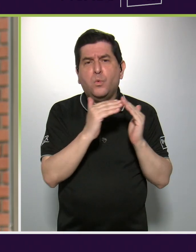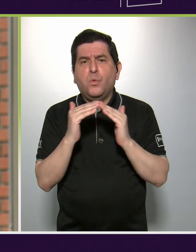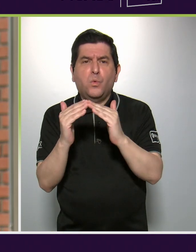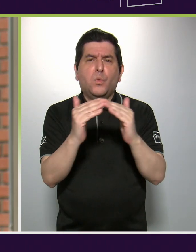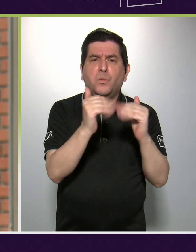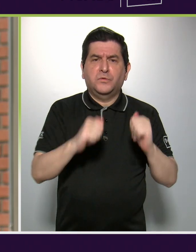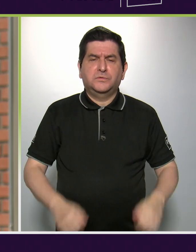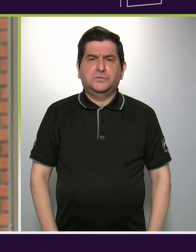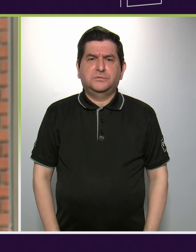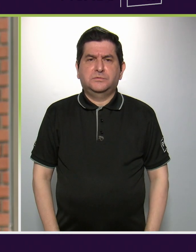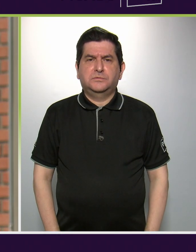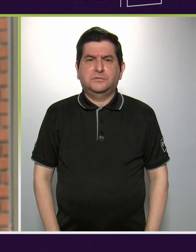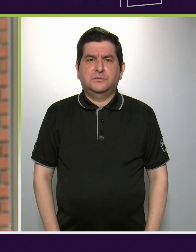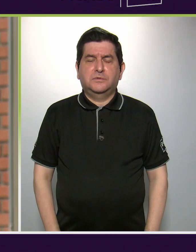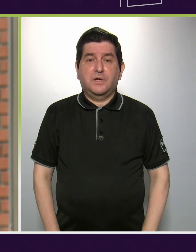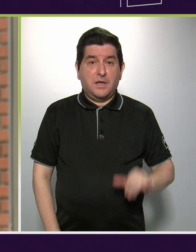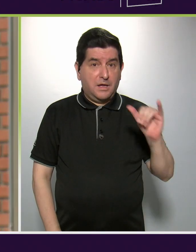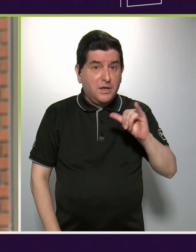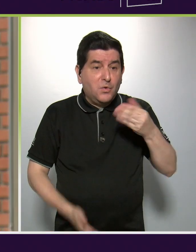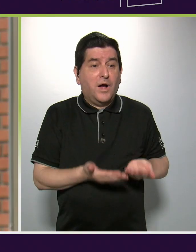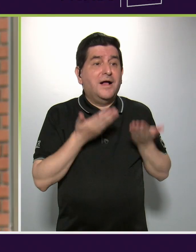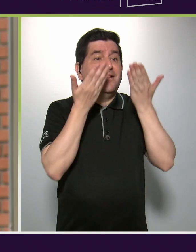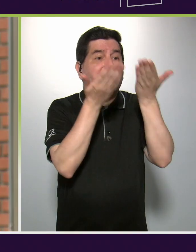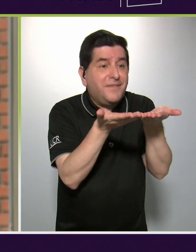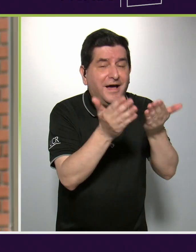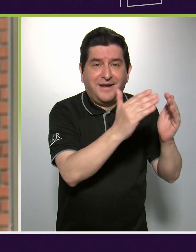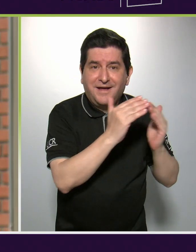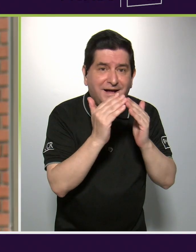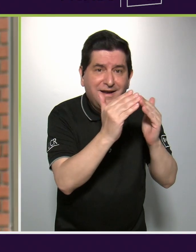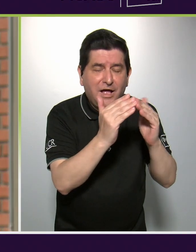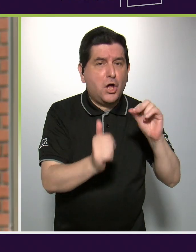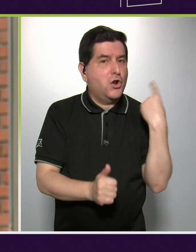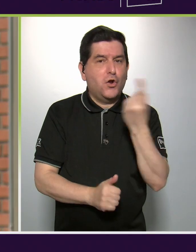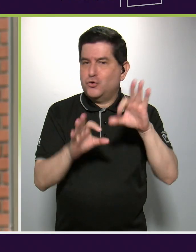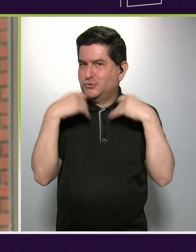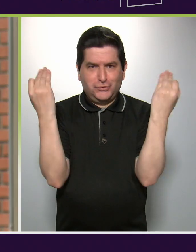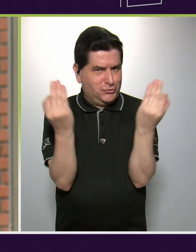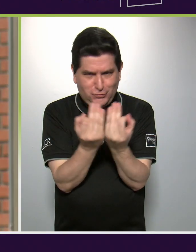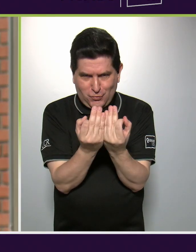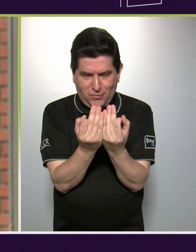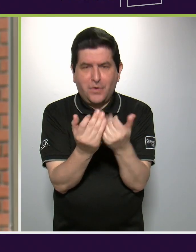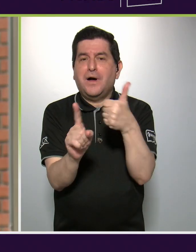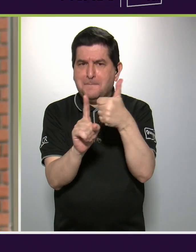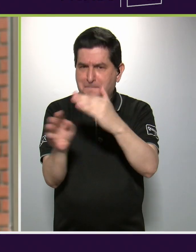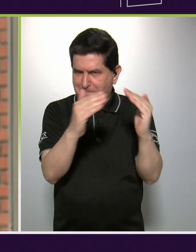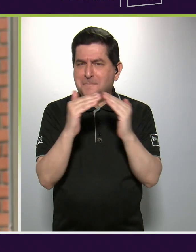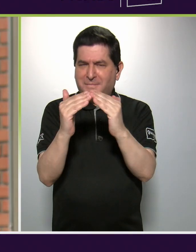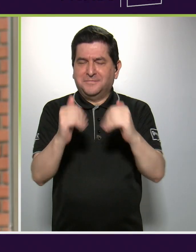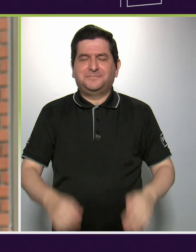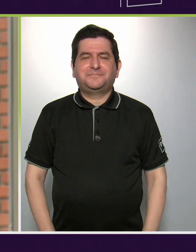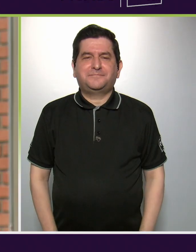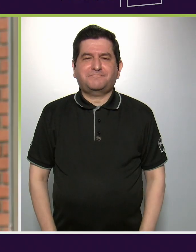grupos comunitarios, aportando también a la comunidad, no solo a su familia, sino a la